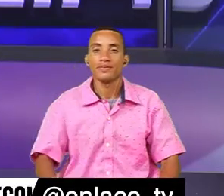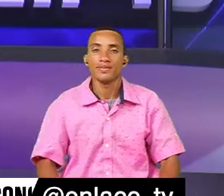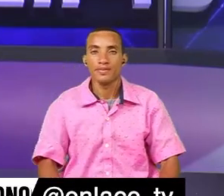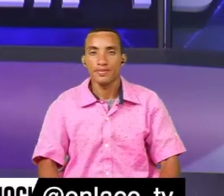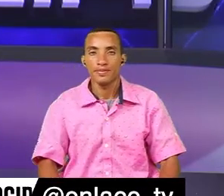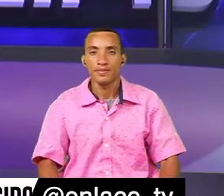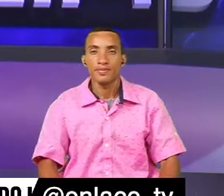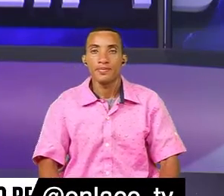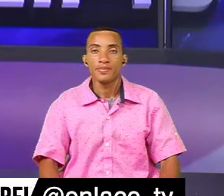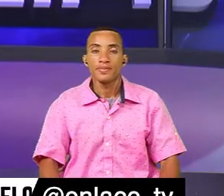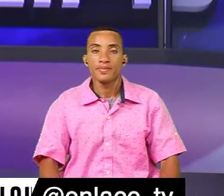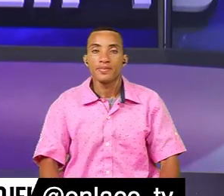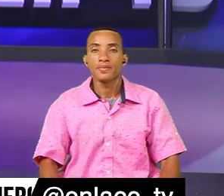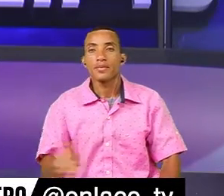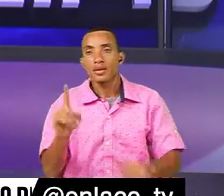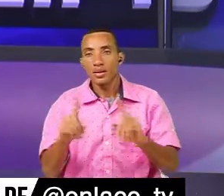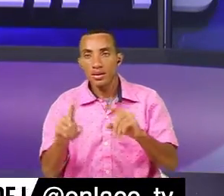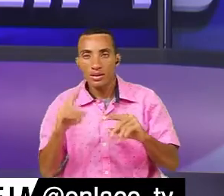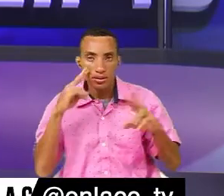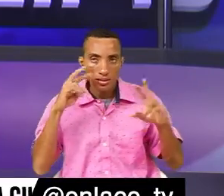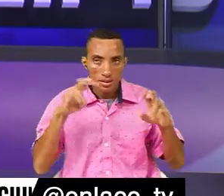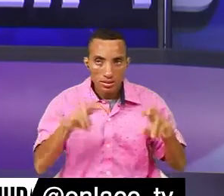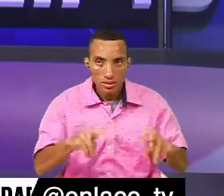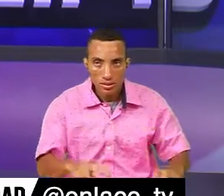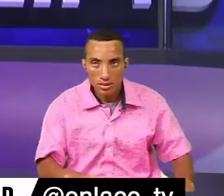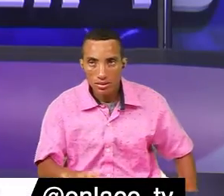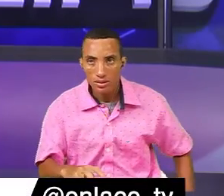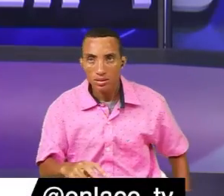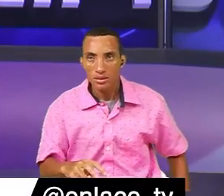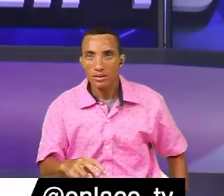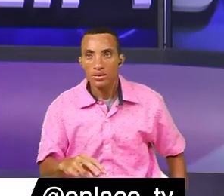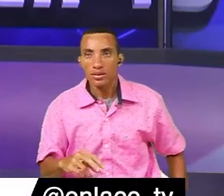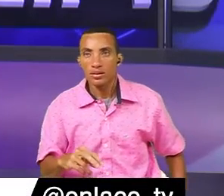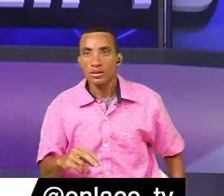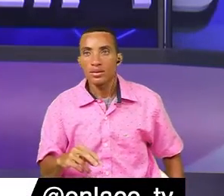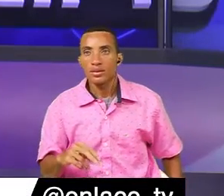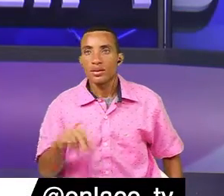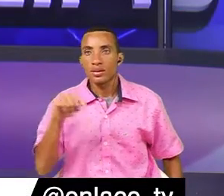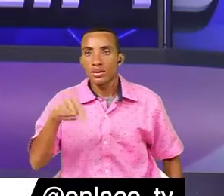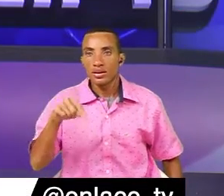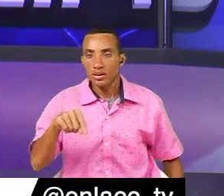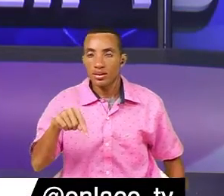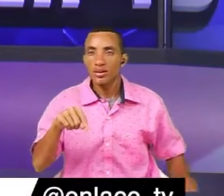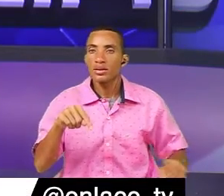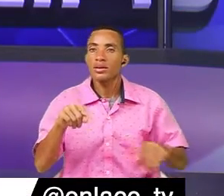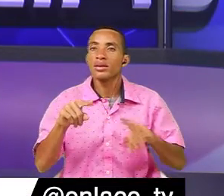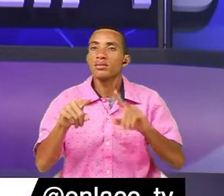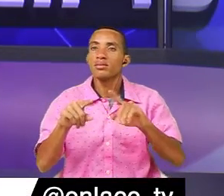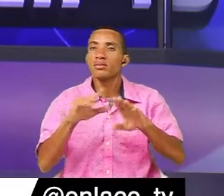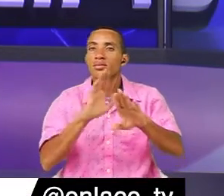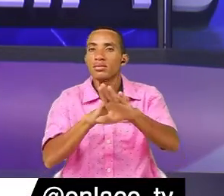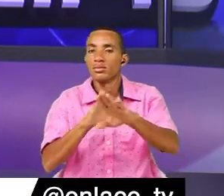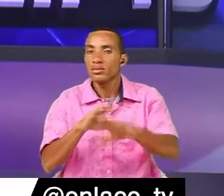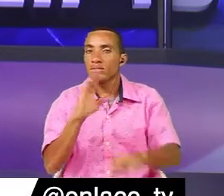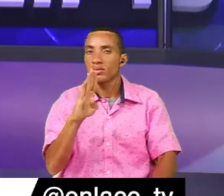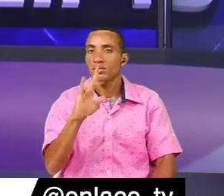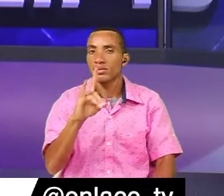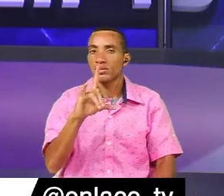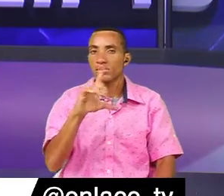Y en hechos que son materia de investigación, murió Hugo Meneses, reconocido relojero de la ciudad, a quien le llamaban Buloba.